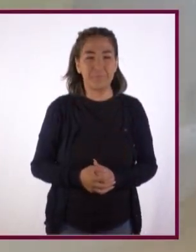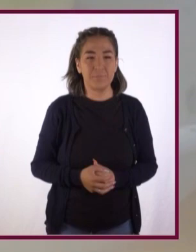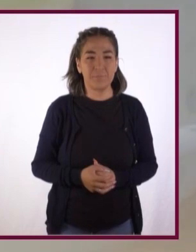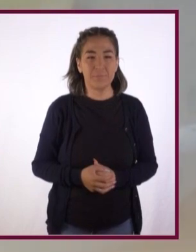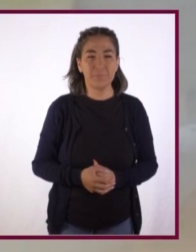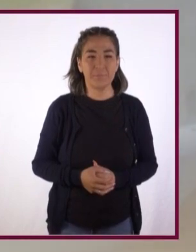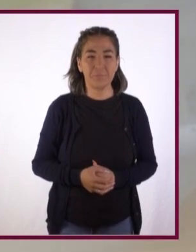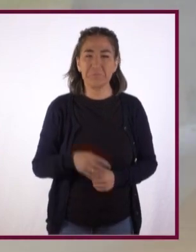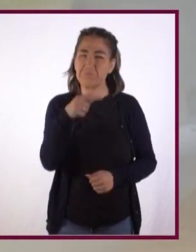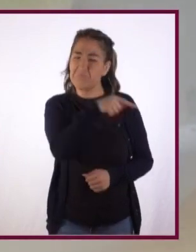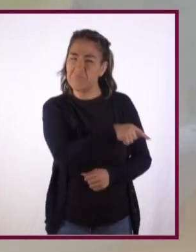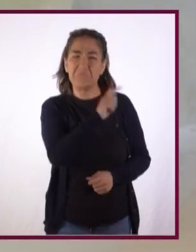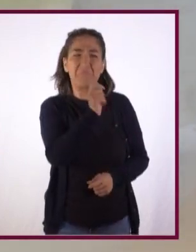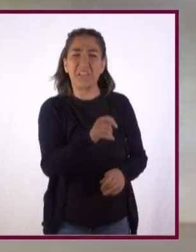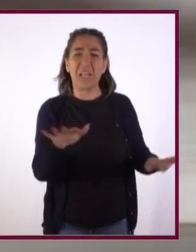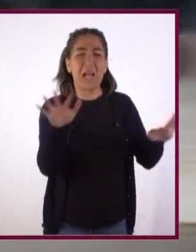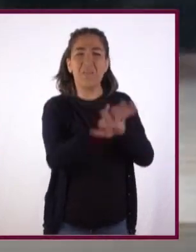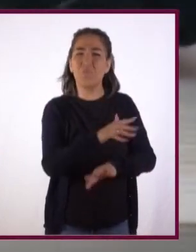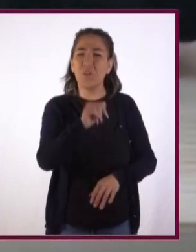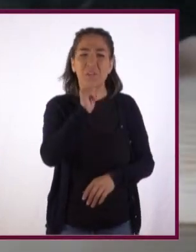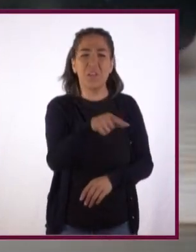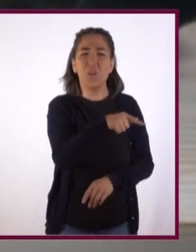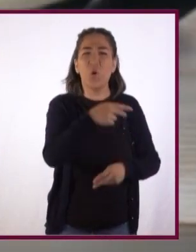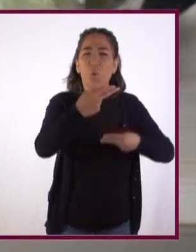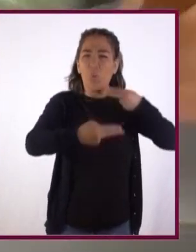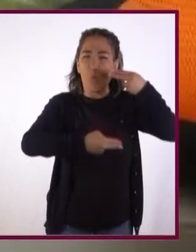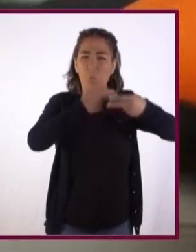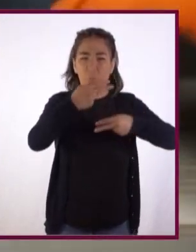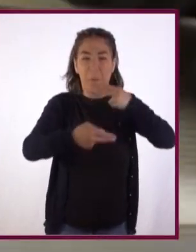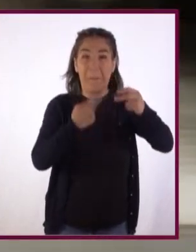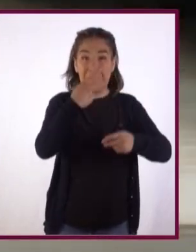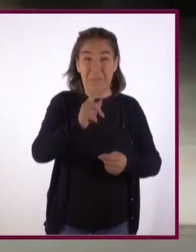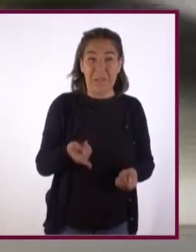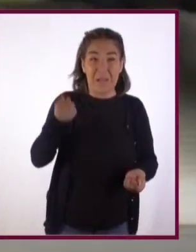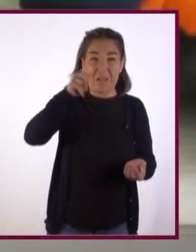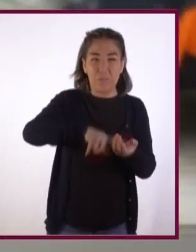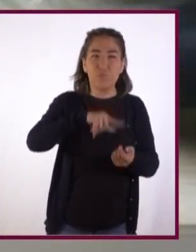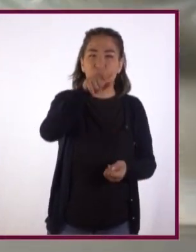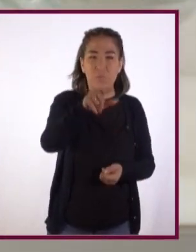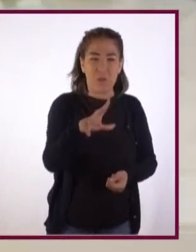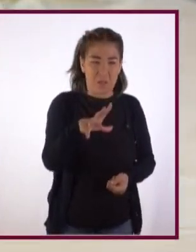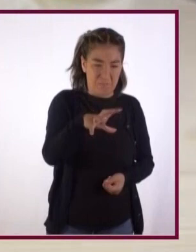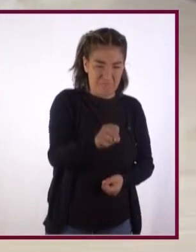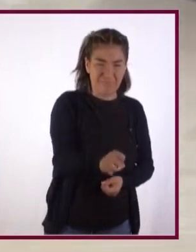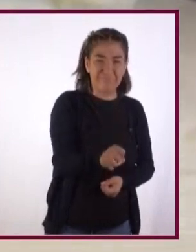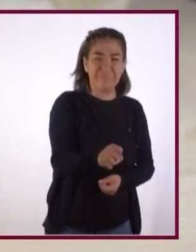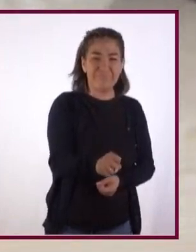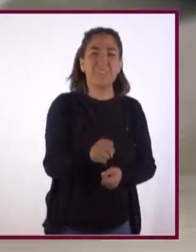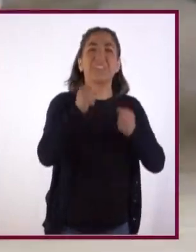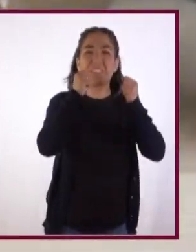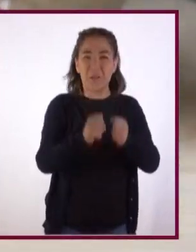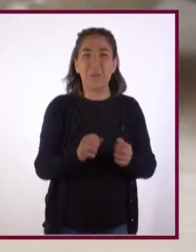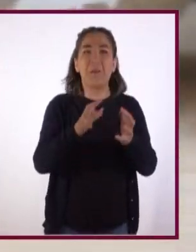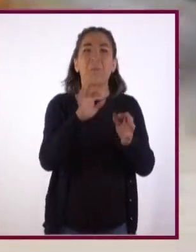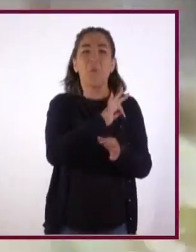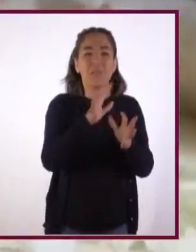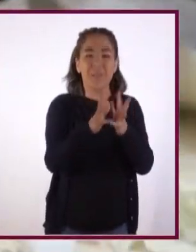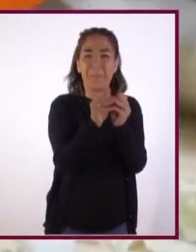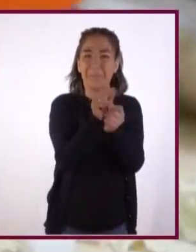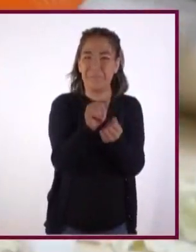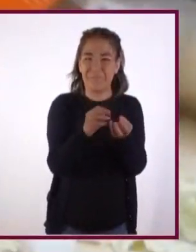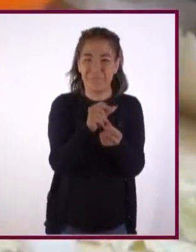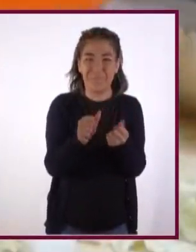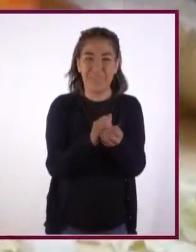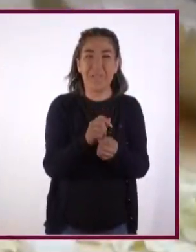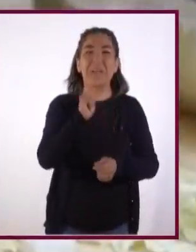Pues aparentemente no hay ningún cambio, solo vemos que sale humo. Pero si la apretáramos con las manos, seguramente se va a deshacer